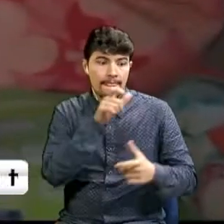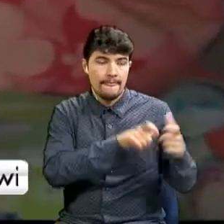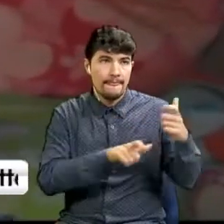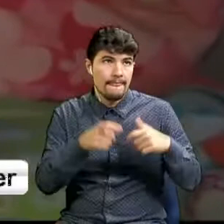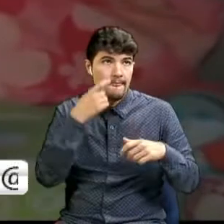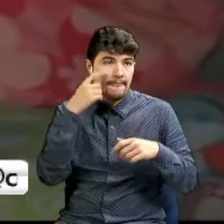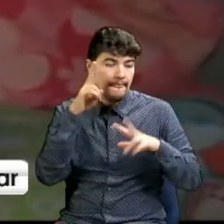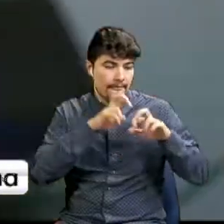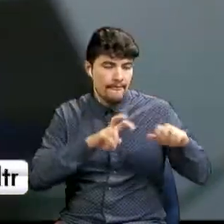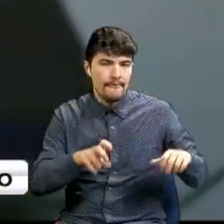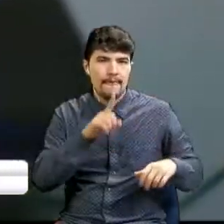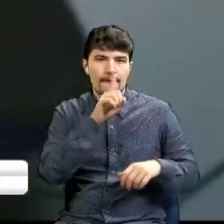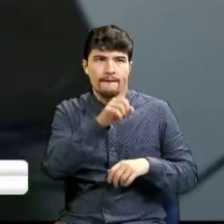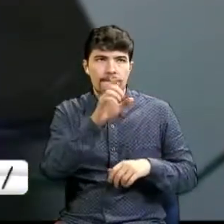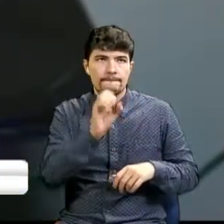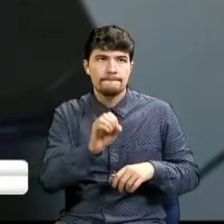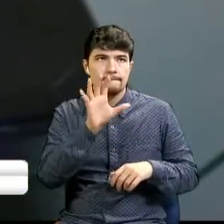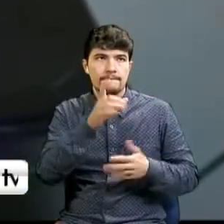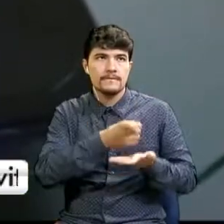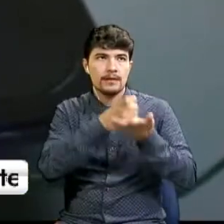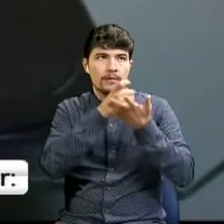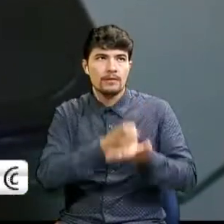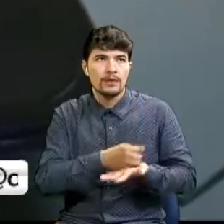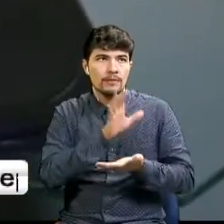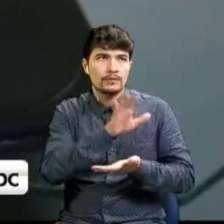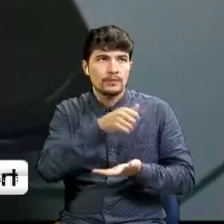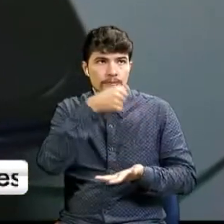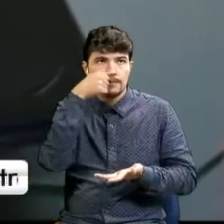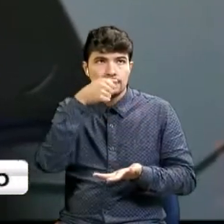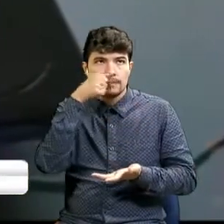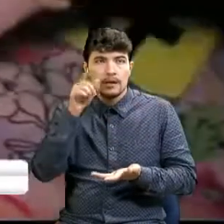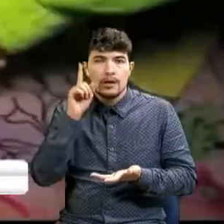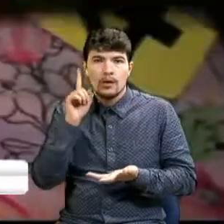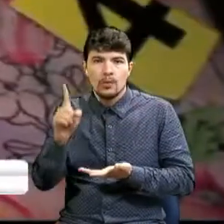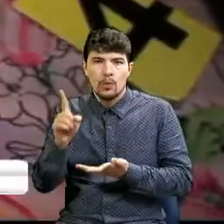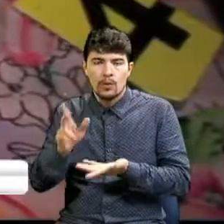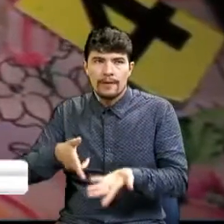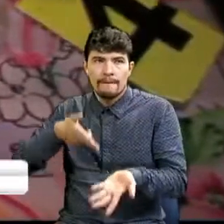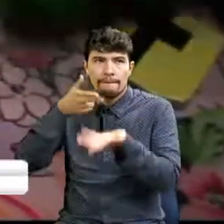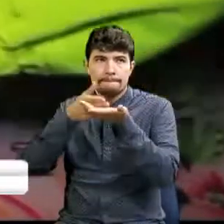logró incautar 105 gramos de cocaína, un revólver, 6 cartuchos,